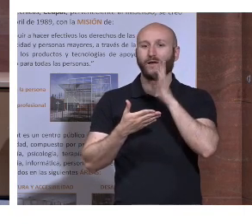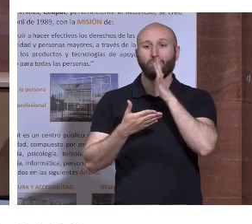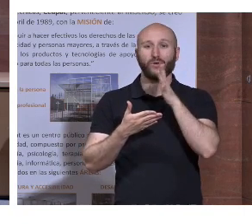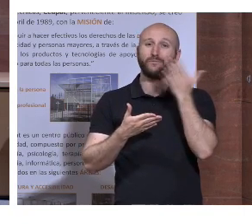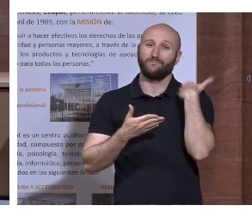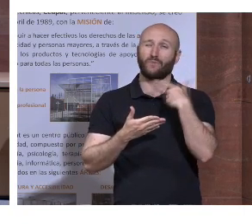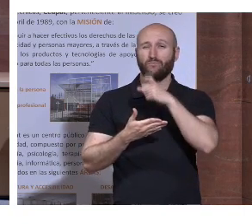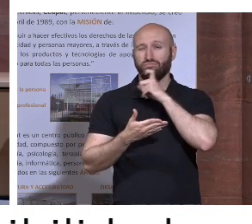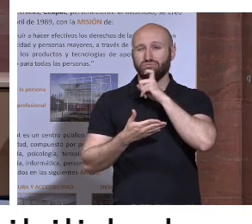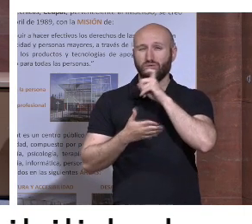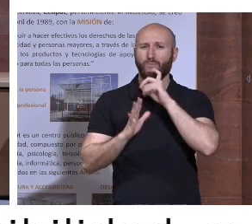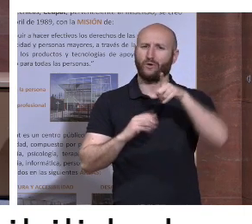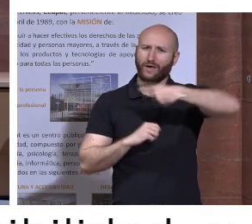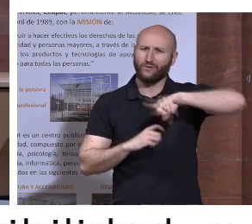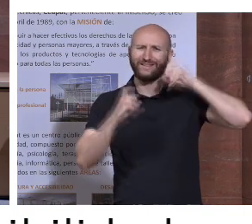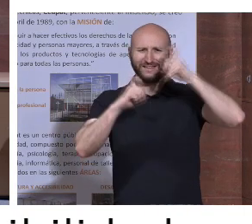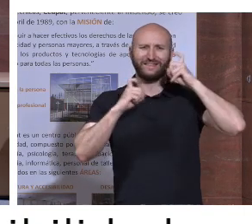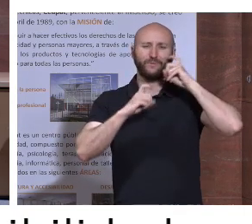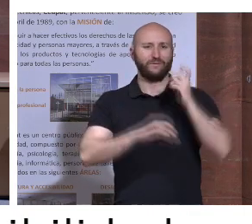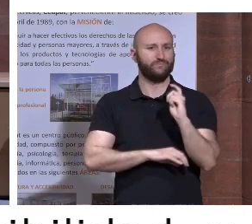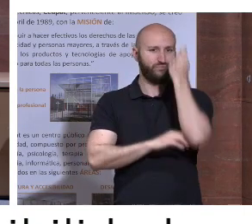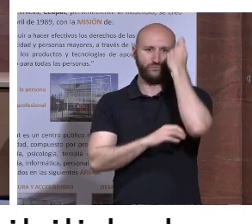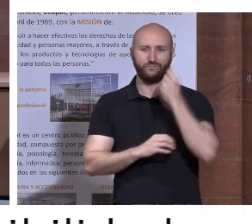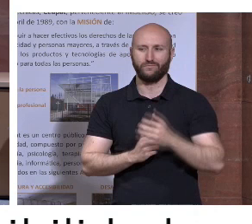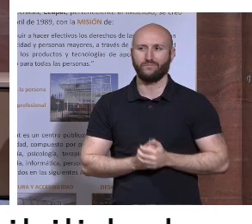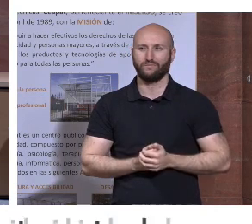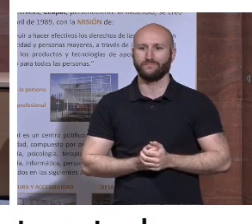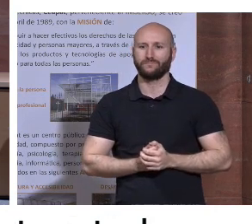dificultades, pero ellos intentaban superar.